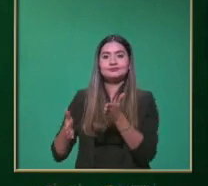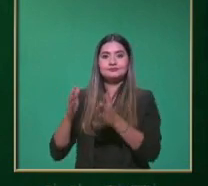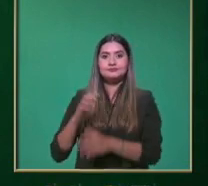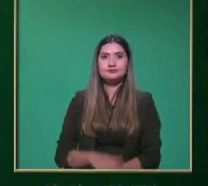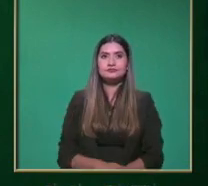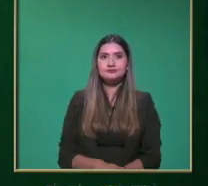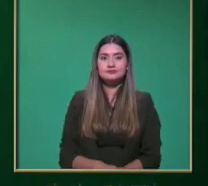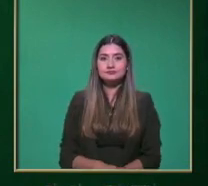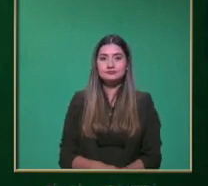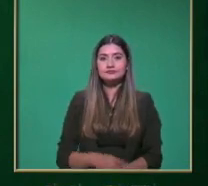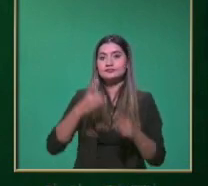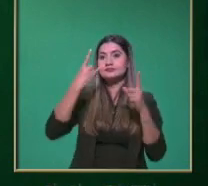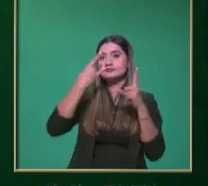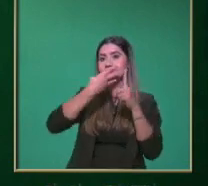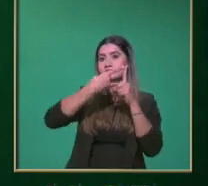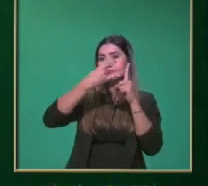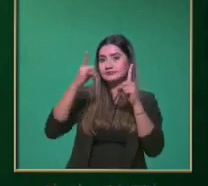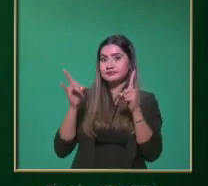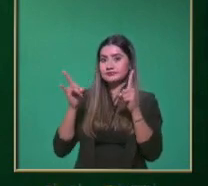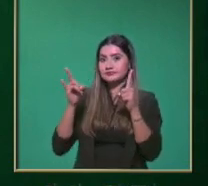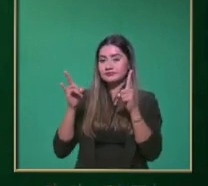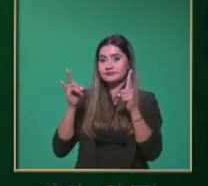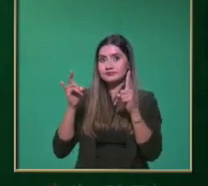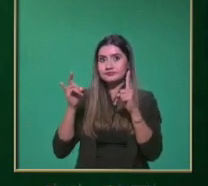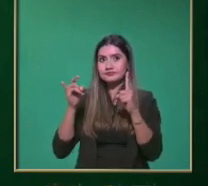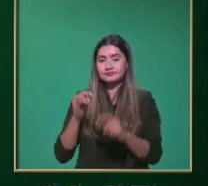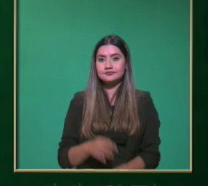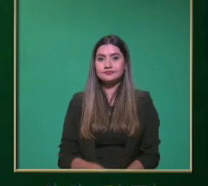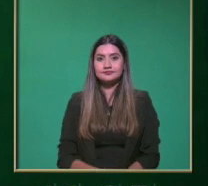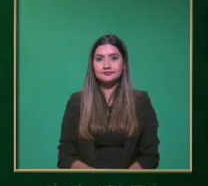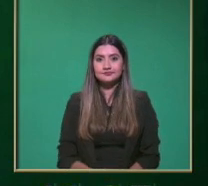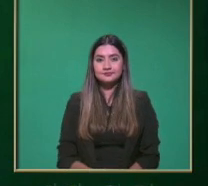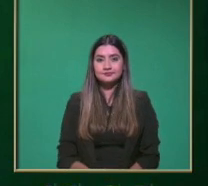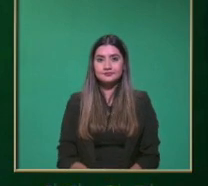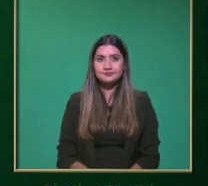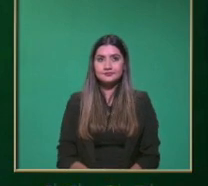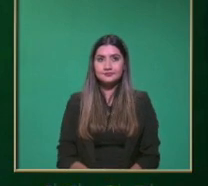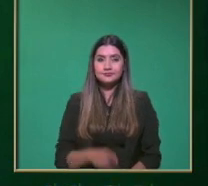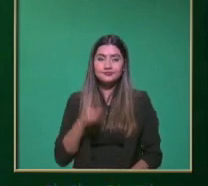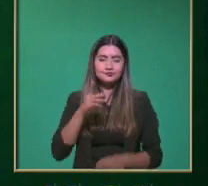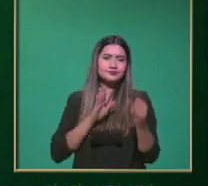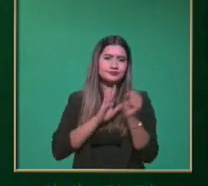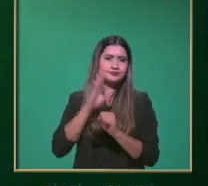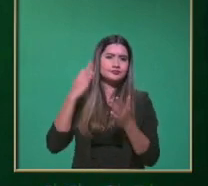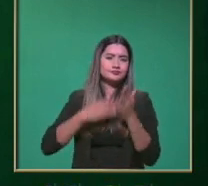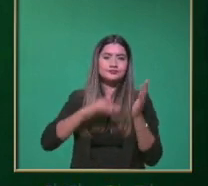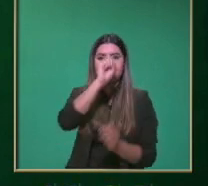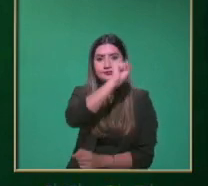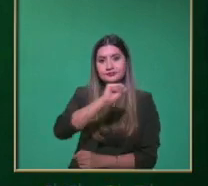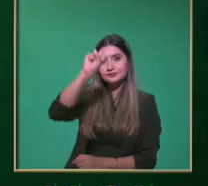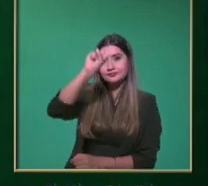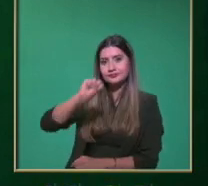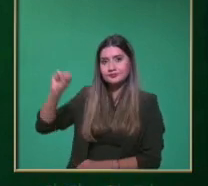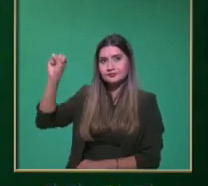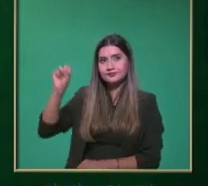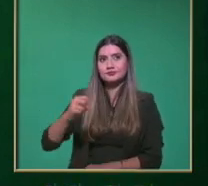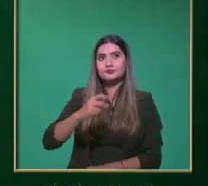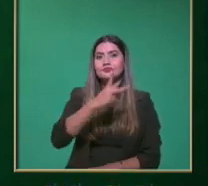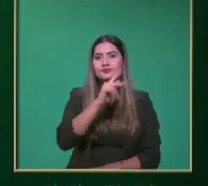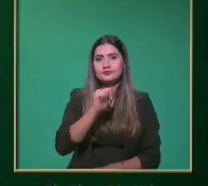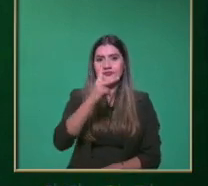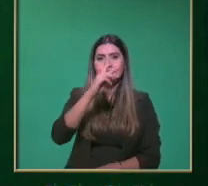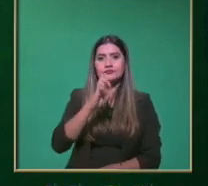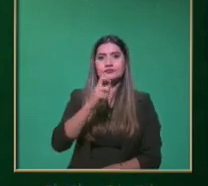una puerta. Puerta. Entonces, a puerta, ¿qué sílaba le falta? A ver, pa, pe, pi,